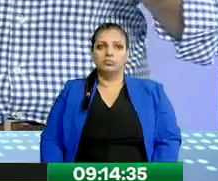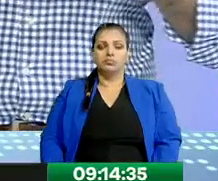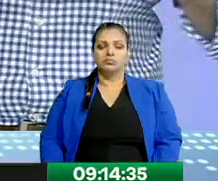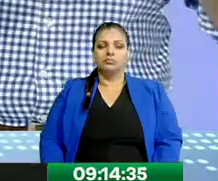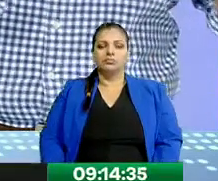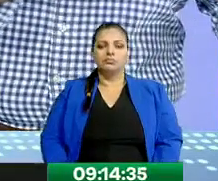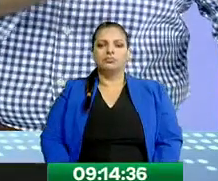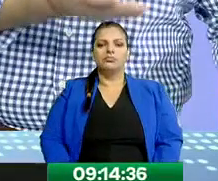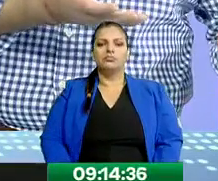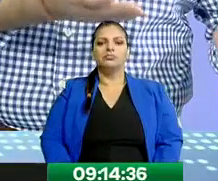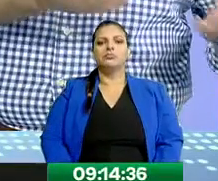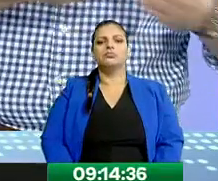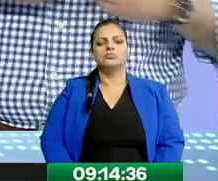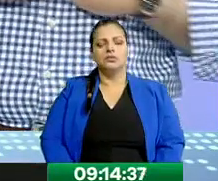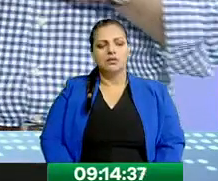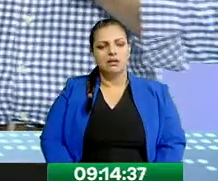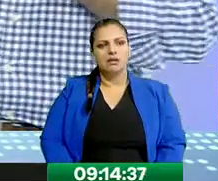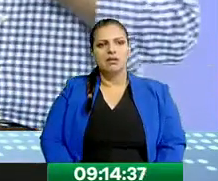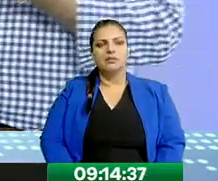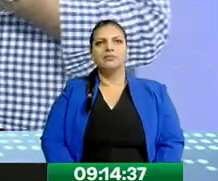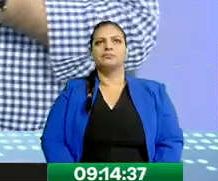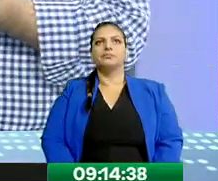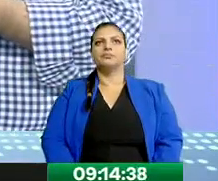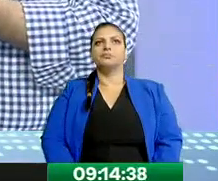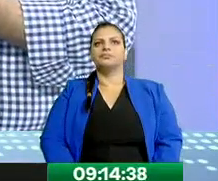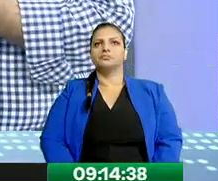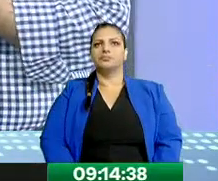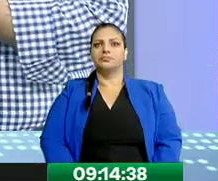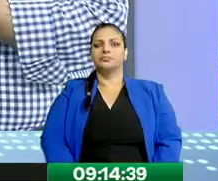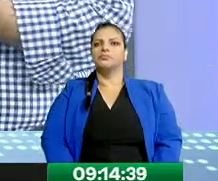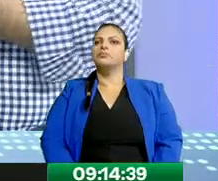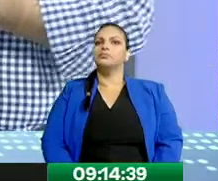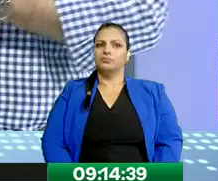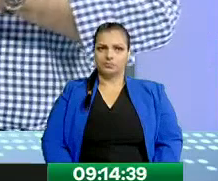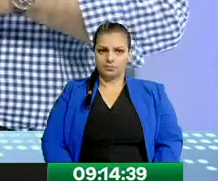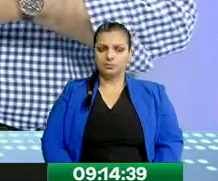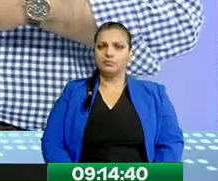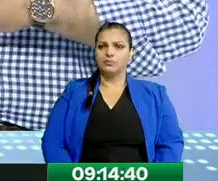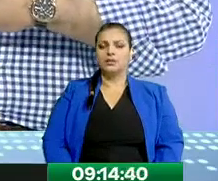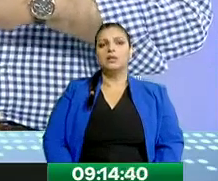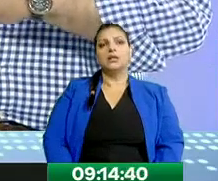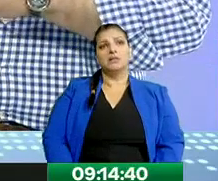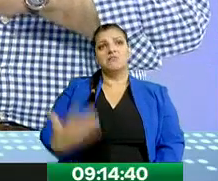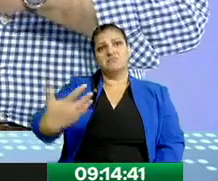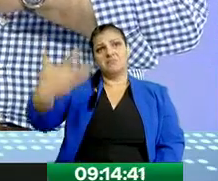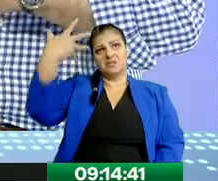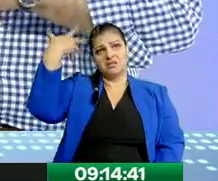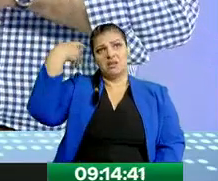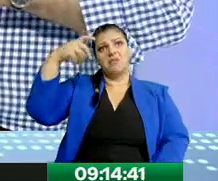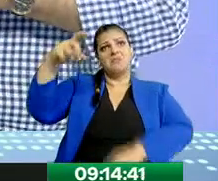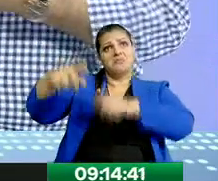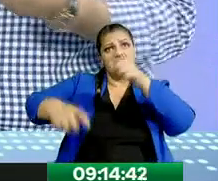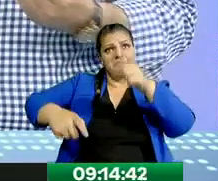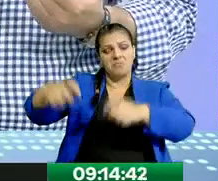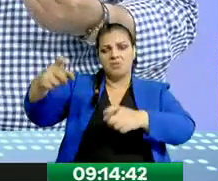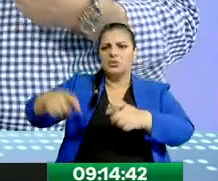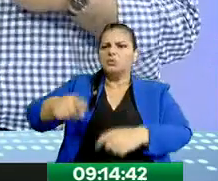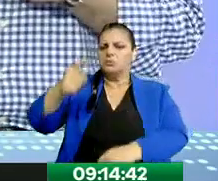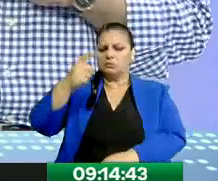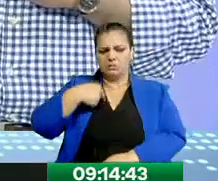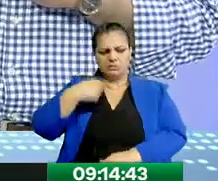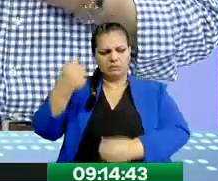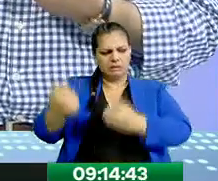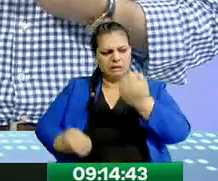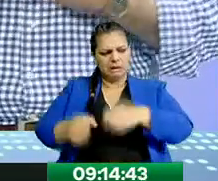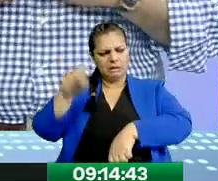la ciudadanía está tomando conciencia. Ya no lleva el vehículo al taller solamente cuando se le ha dañado y ya no puede circular. Y